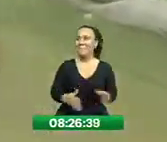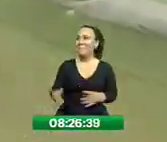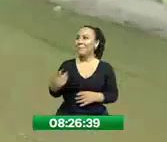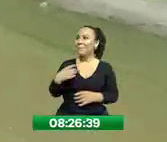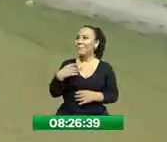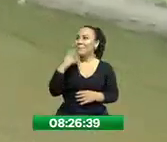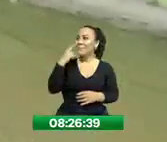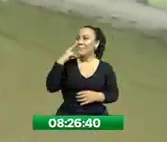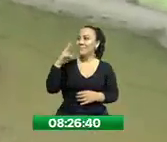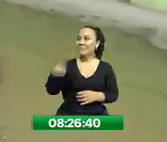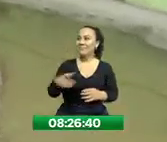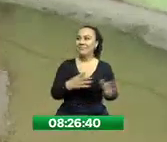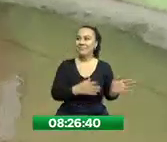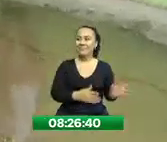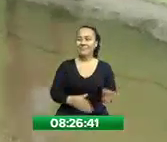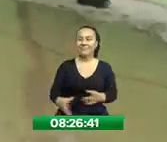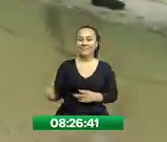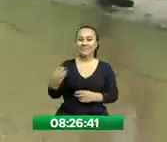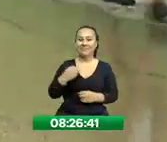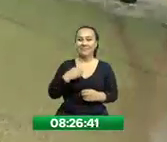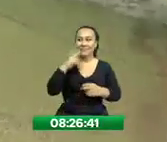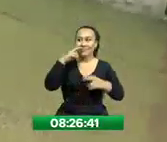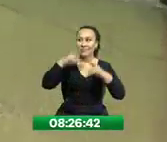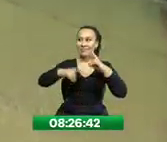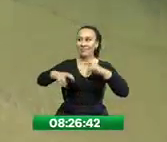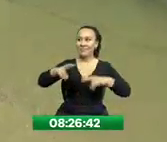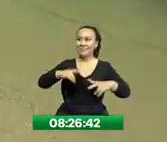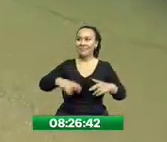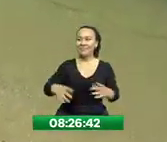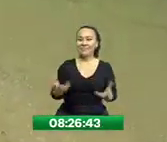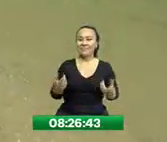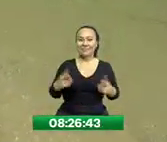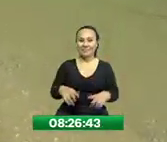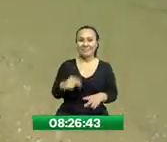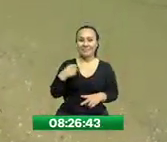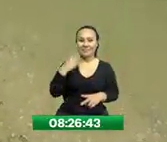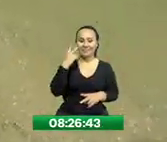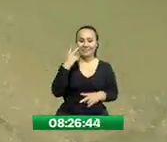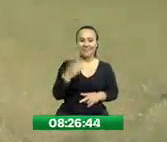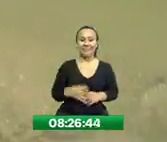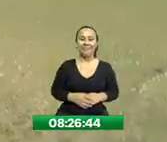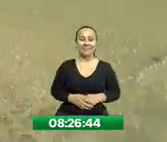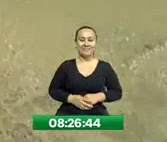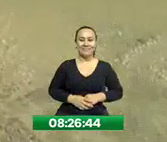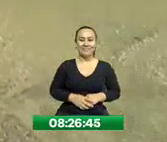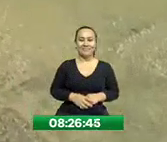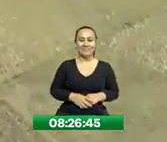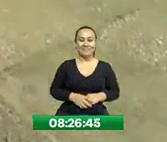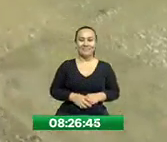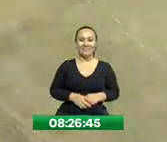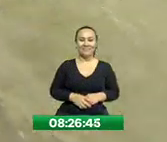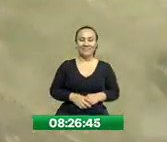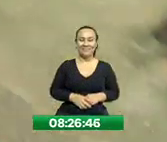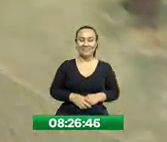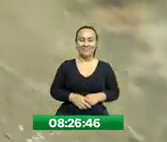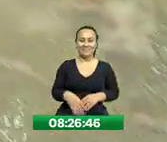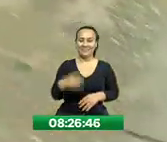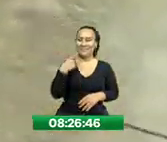vivo 35 años. Siquiera tiene más de 40 años tubería aquí, así no es más. ¿Ya comunicaron la